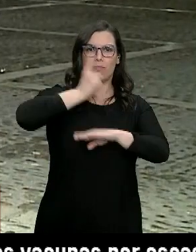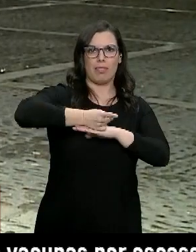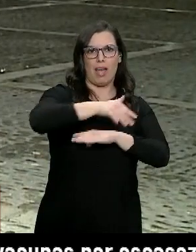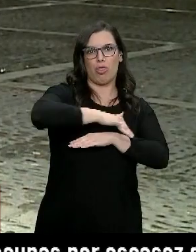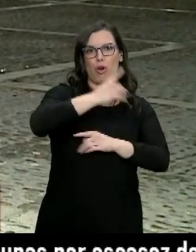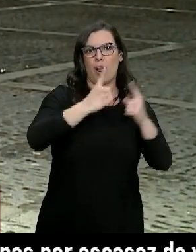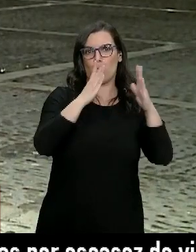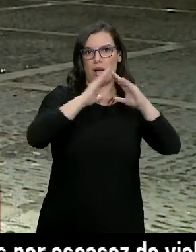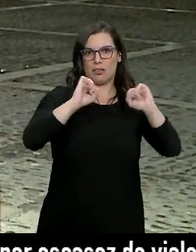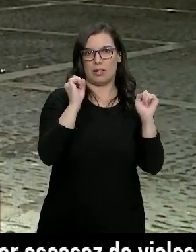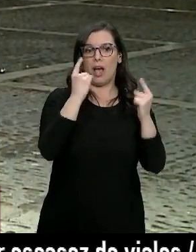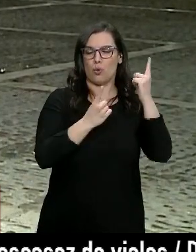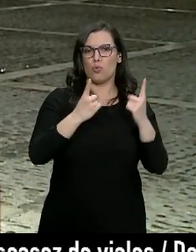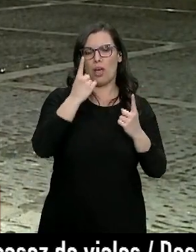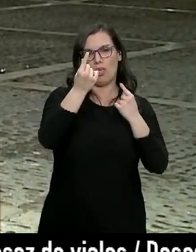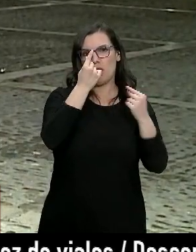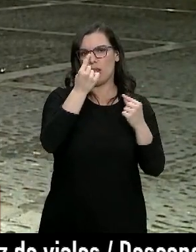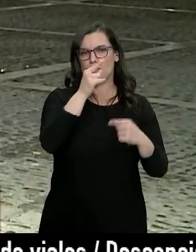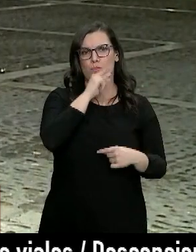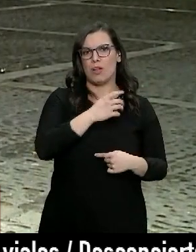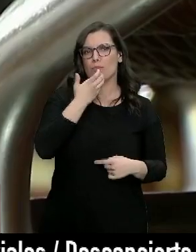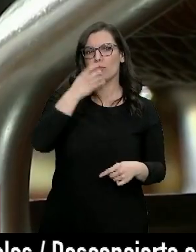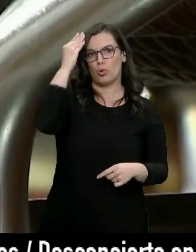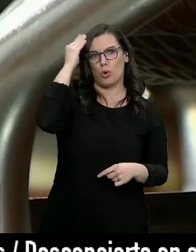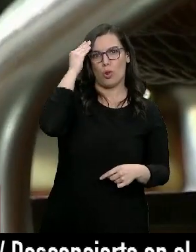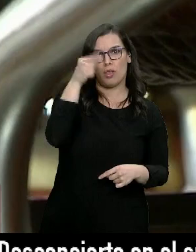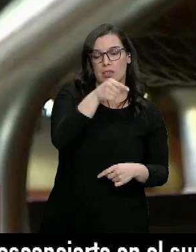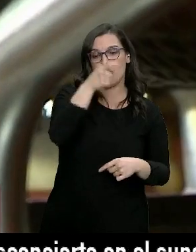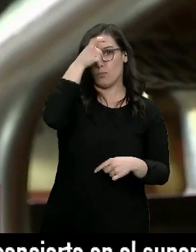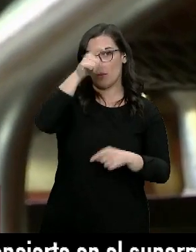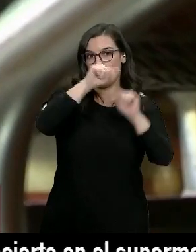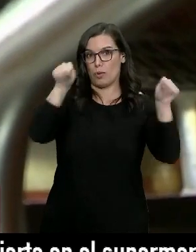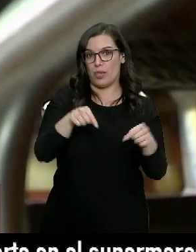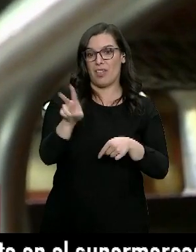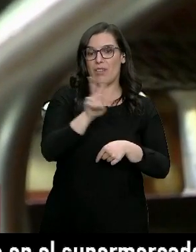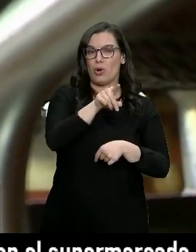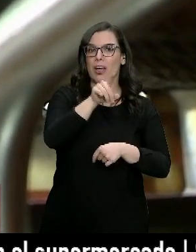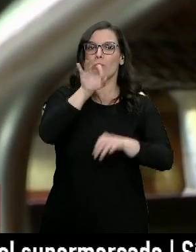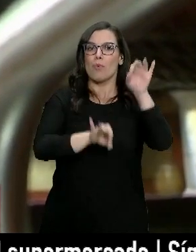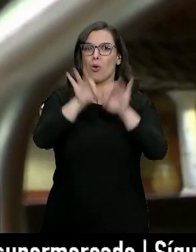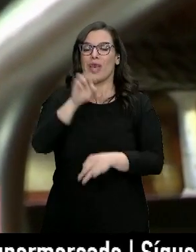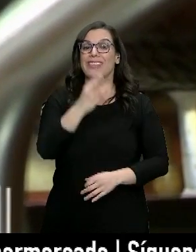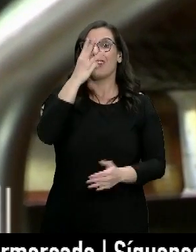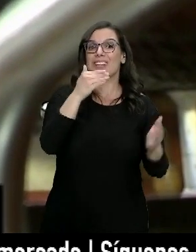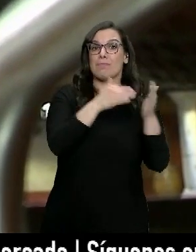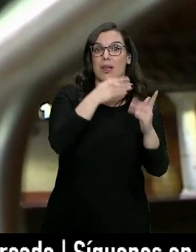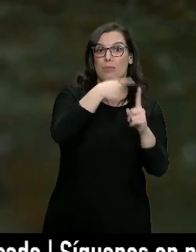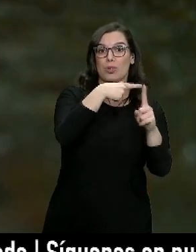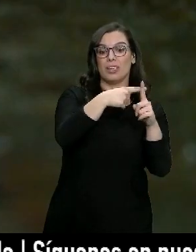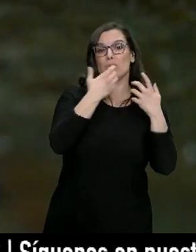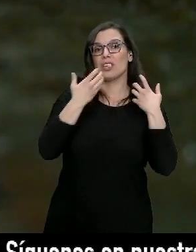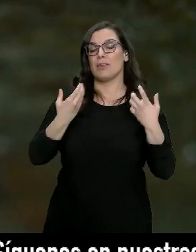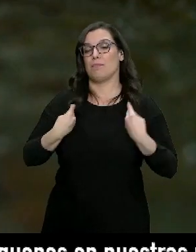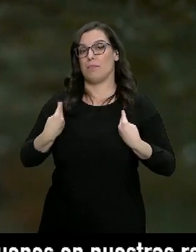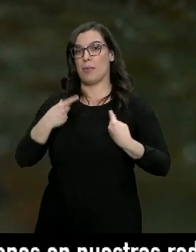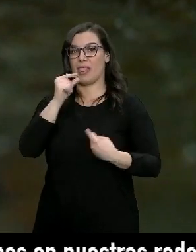por sus datos lo necesitarían. Es el caso de Tordesillas. Este municipio de Valladolid tiene una incidencia de 3.000 positivos por cada